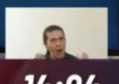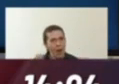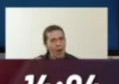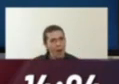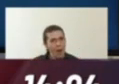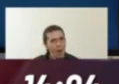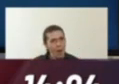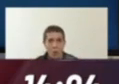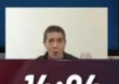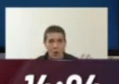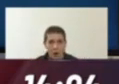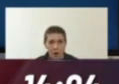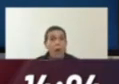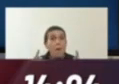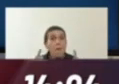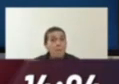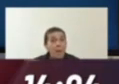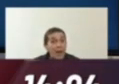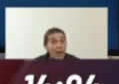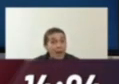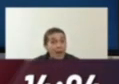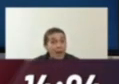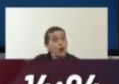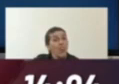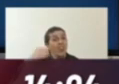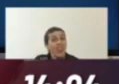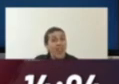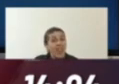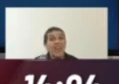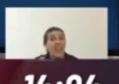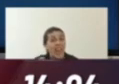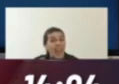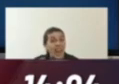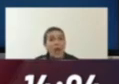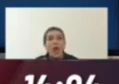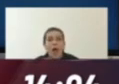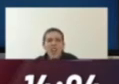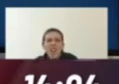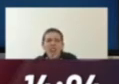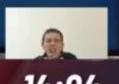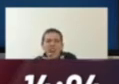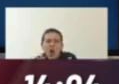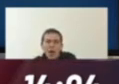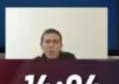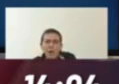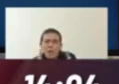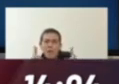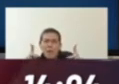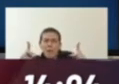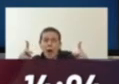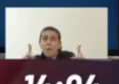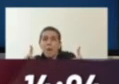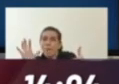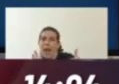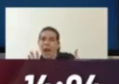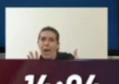duda. Pero lo que tenemos que hacer es parar el crecimiento de la infección. Y para parar el